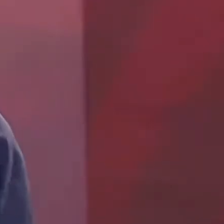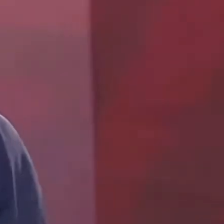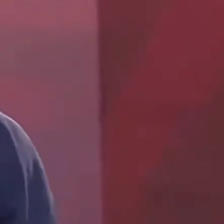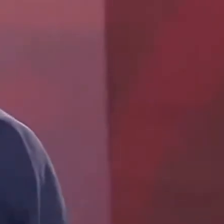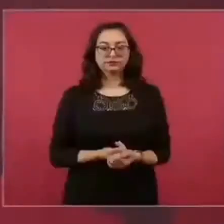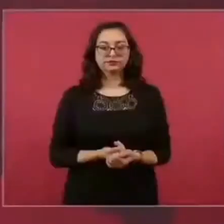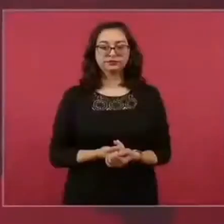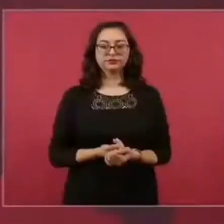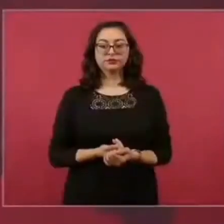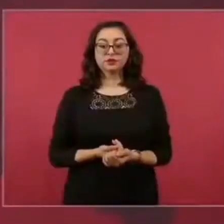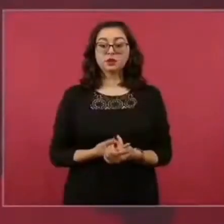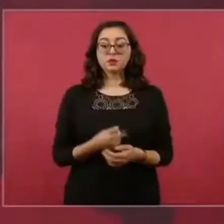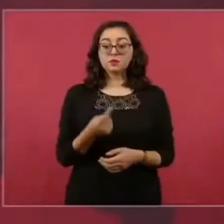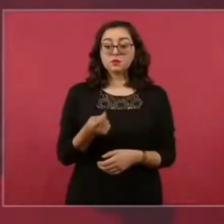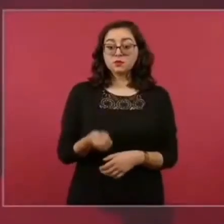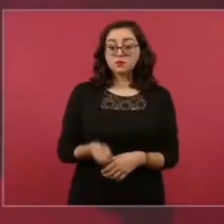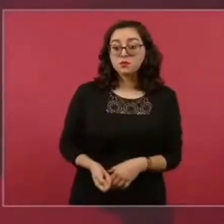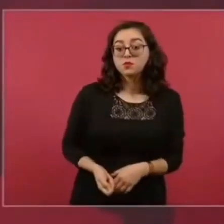No hay imposición.